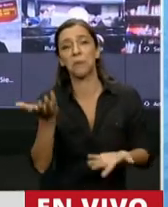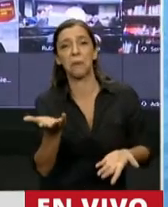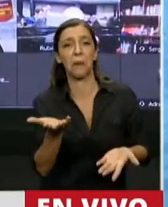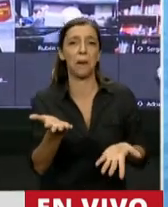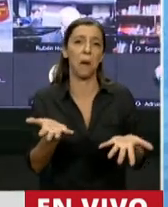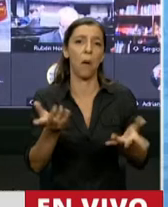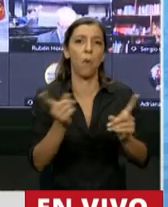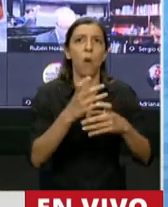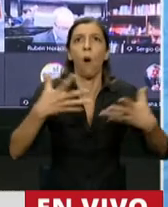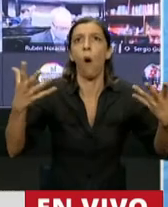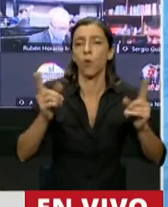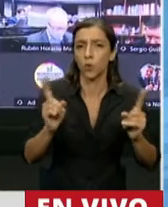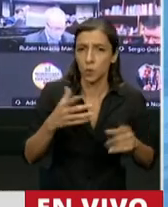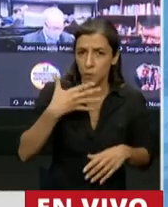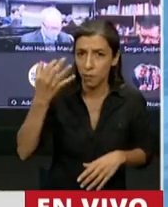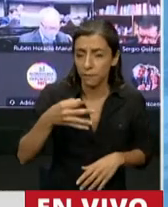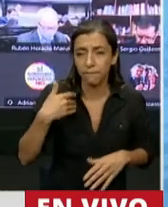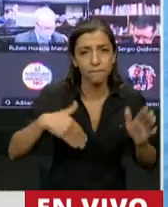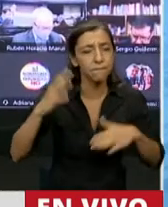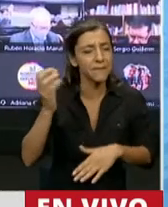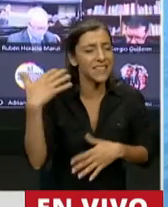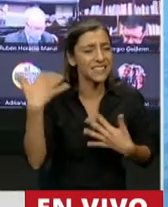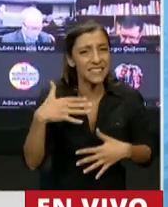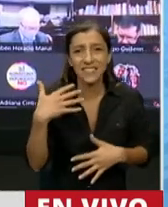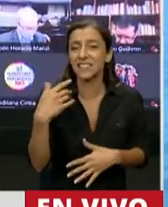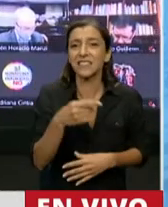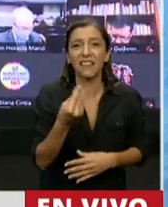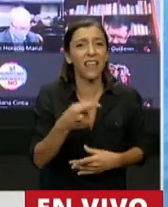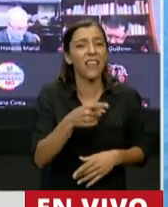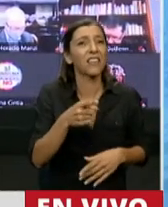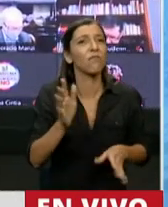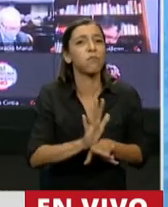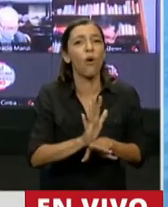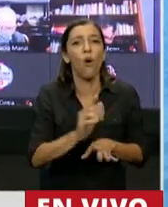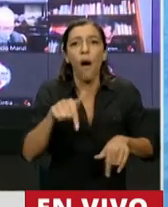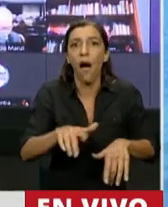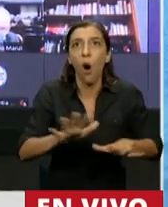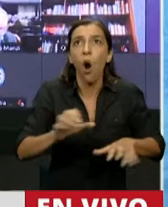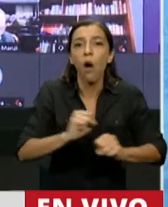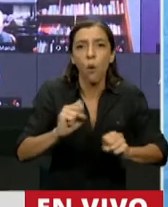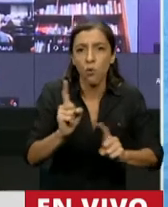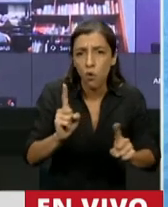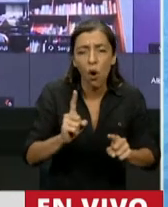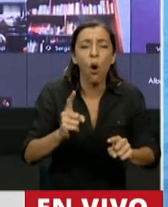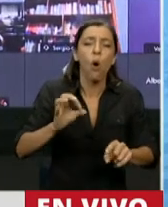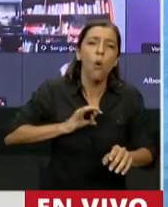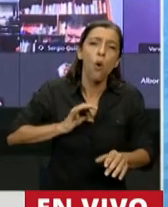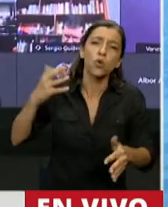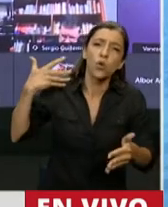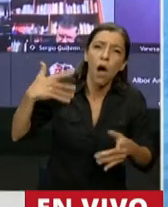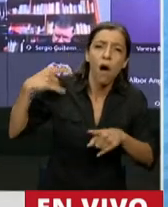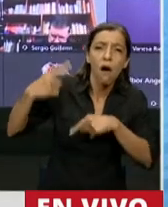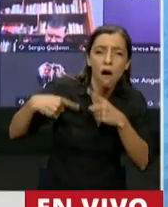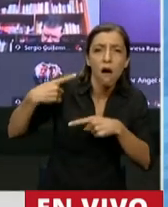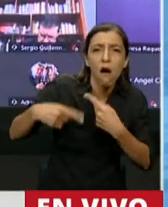el principal inconveniente es que esto se arrastra desde hace muchísimos años y hay un desmanejo en el retorno de